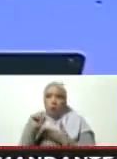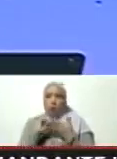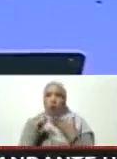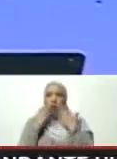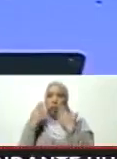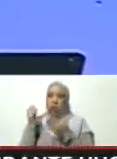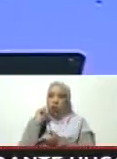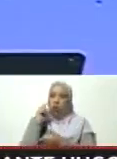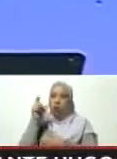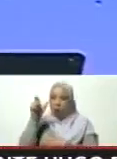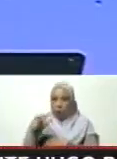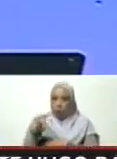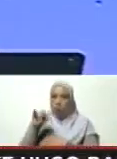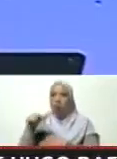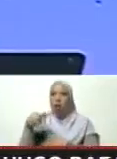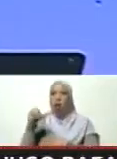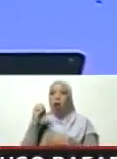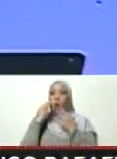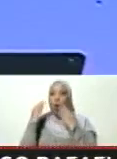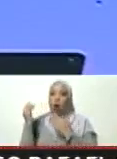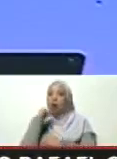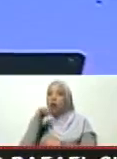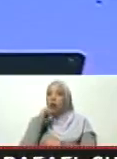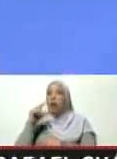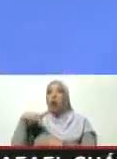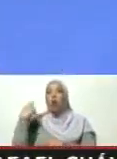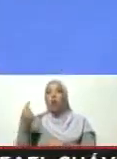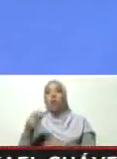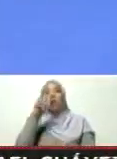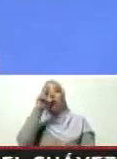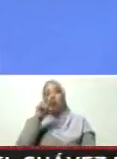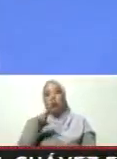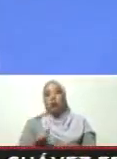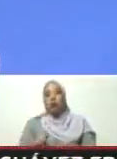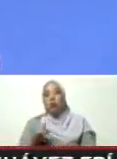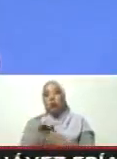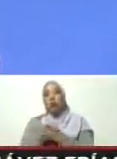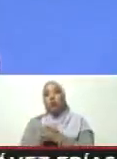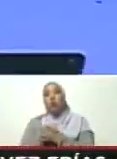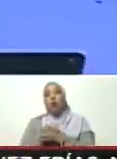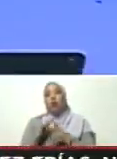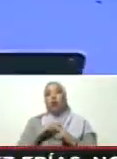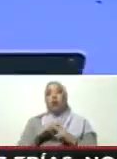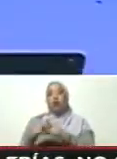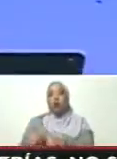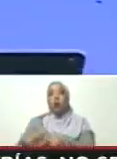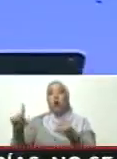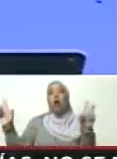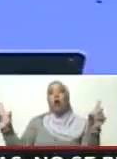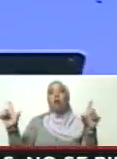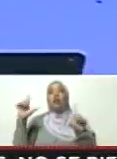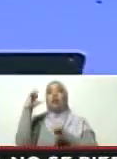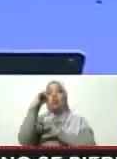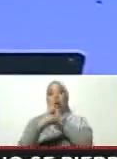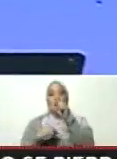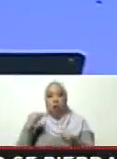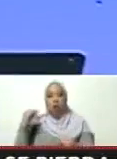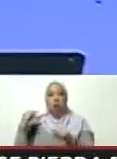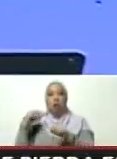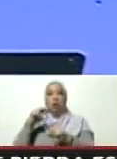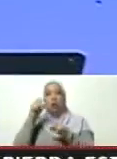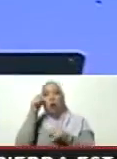Arreaza, en los próximos días voy a obsequiarle a través de mis redes sociales este libro